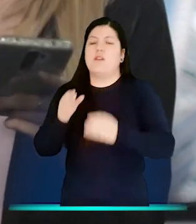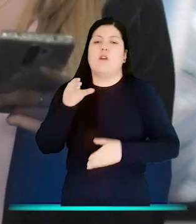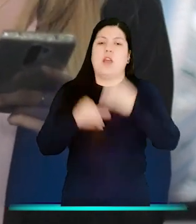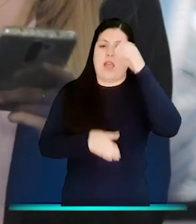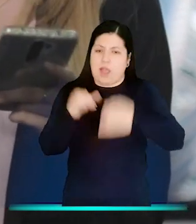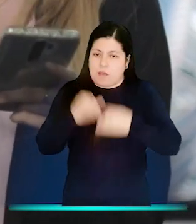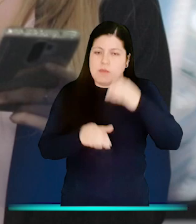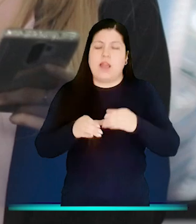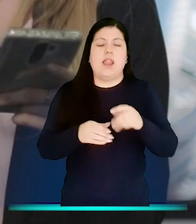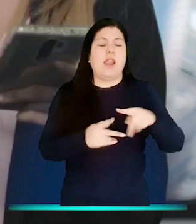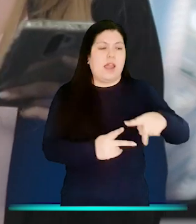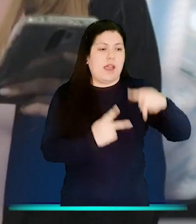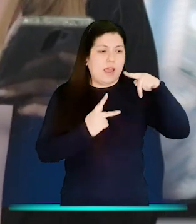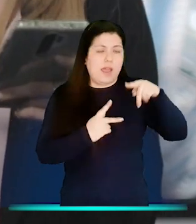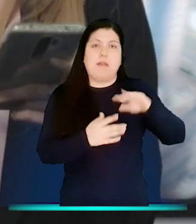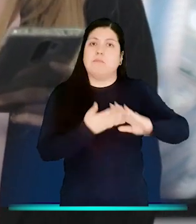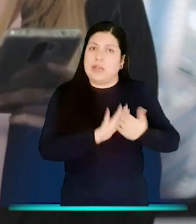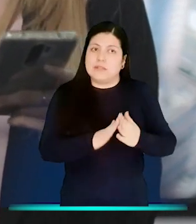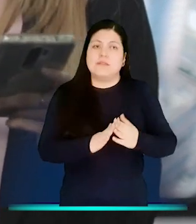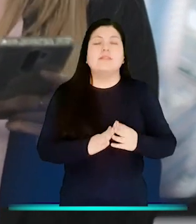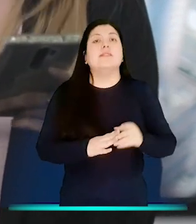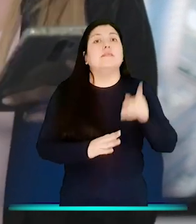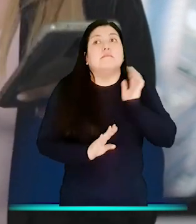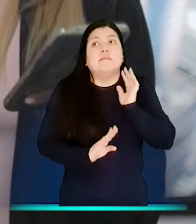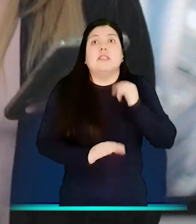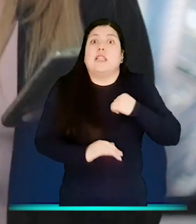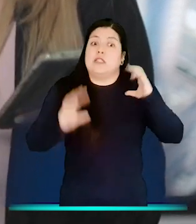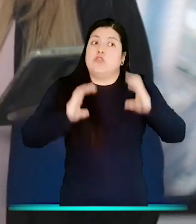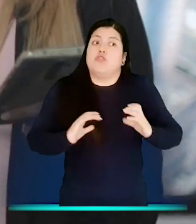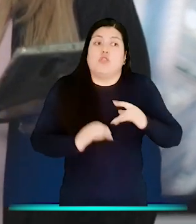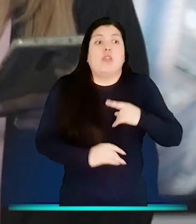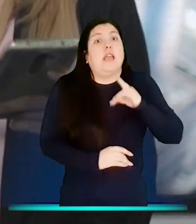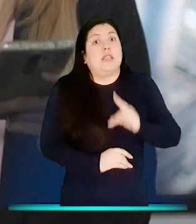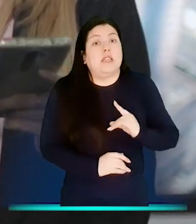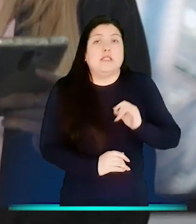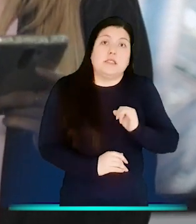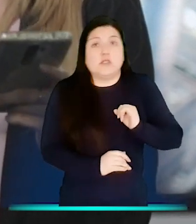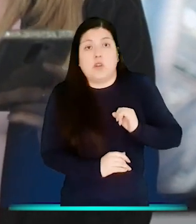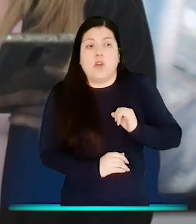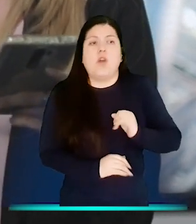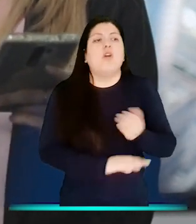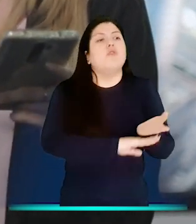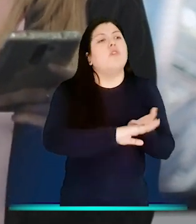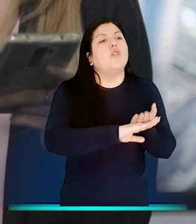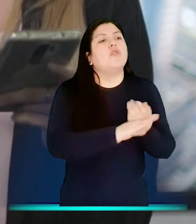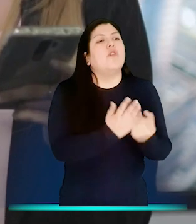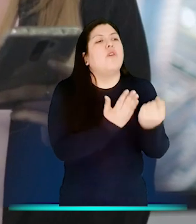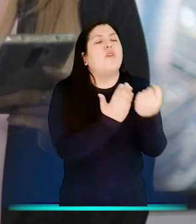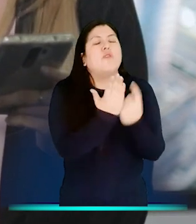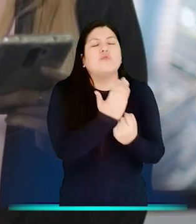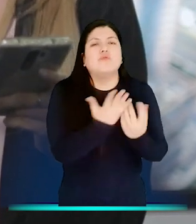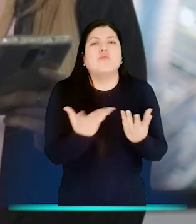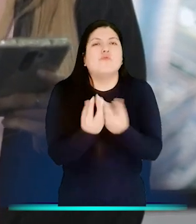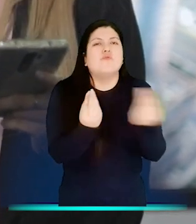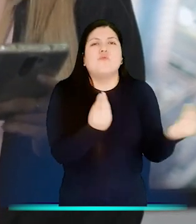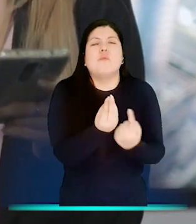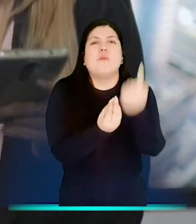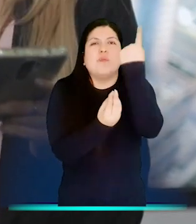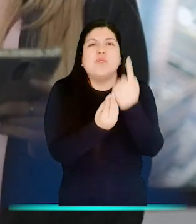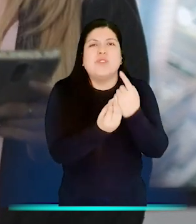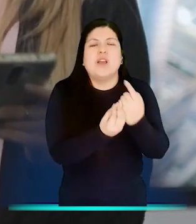Cámara de Representantes y la de CITREP. Y por supuesto, si el ciudadano así lo desea, puede solicitar una de las tarjetas de